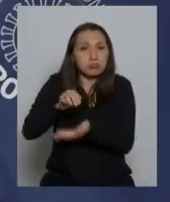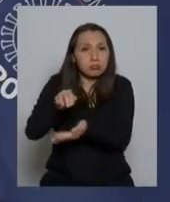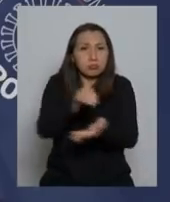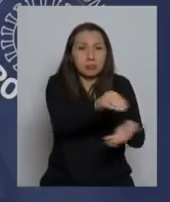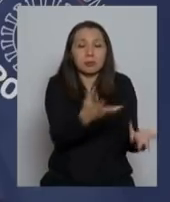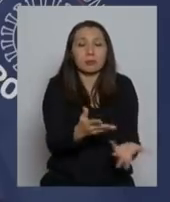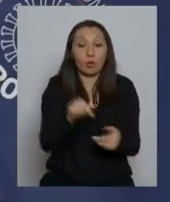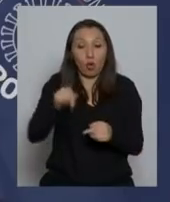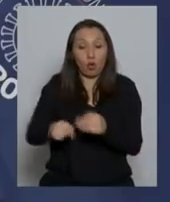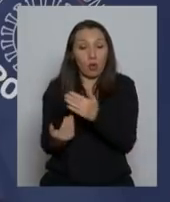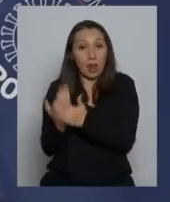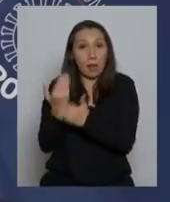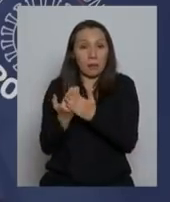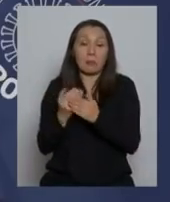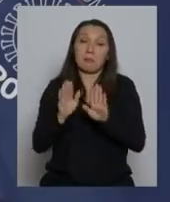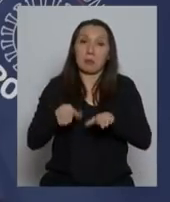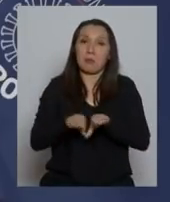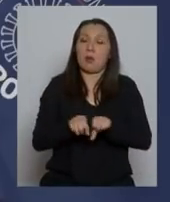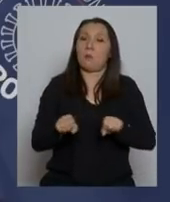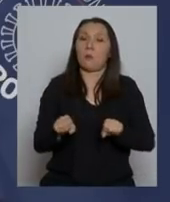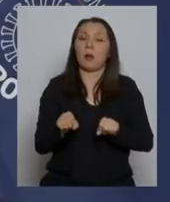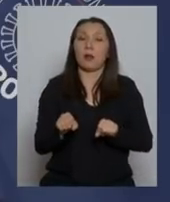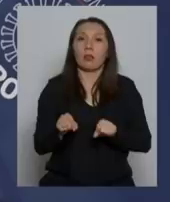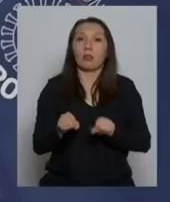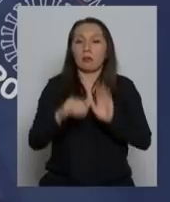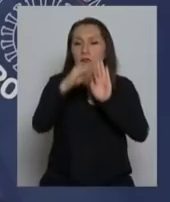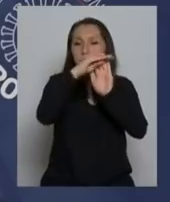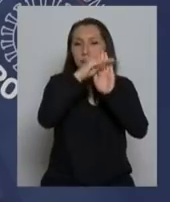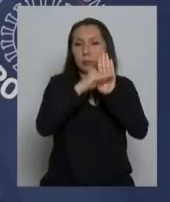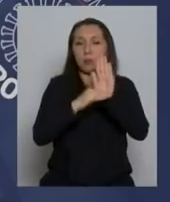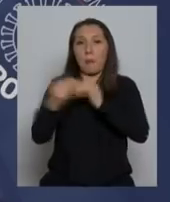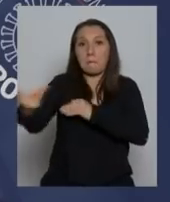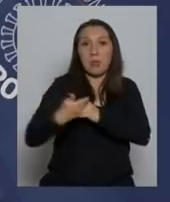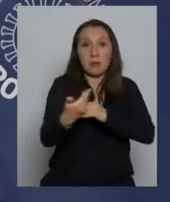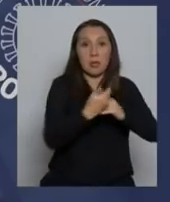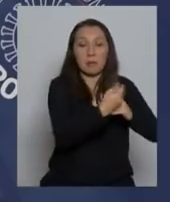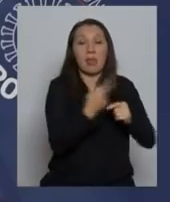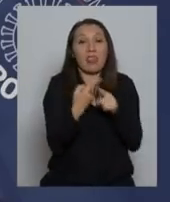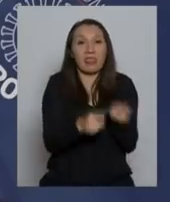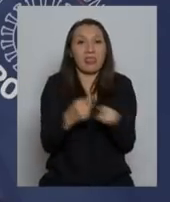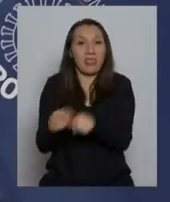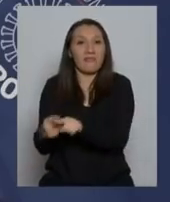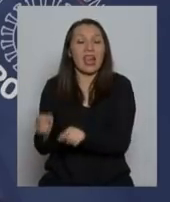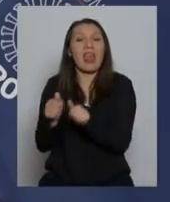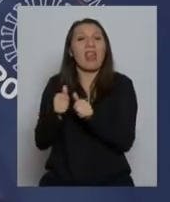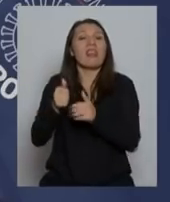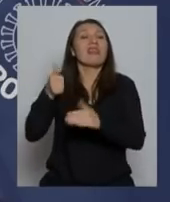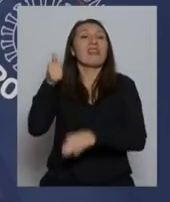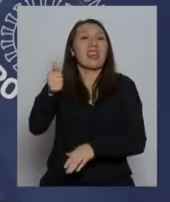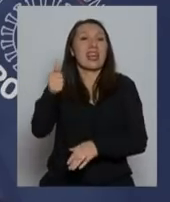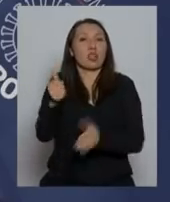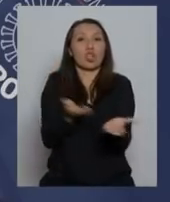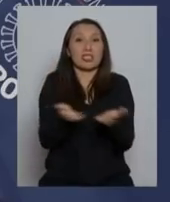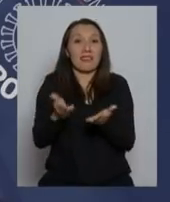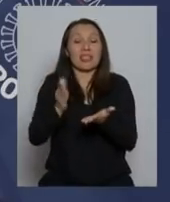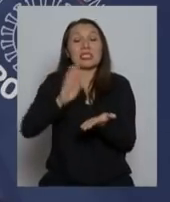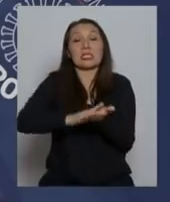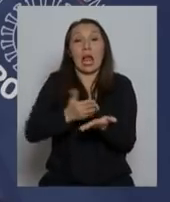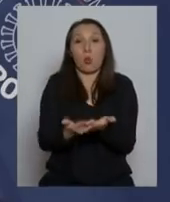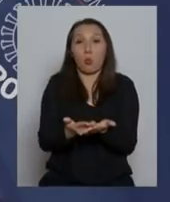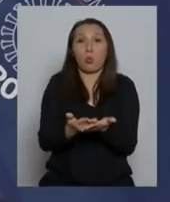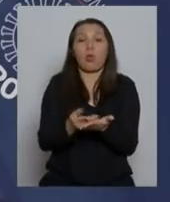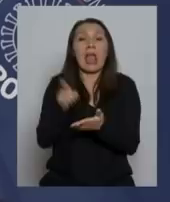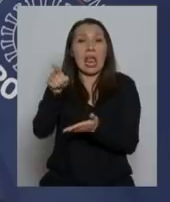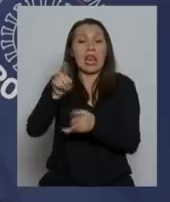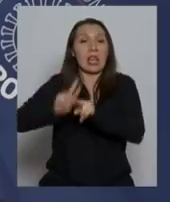Hoy día en la mañana, de acuerdo a un listado de solicitudes de los distintos directores de servicios de salud, que son